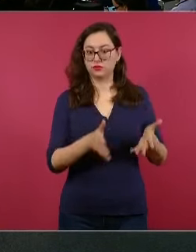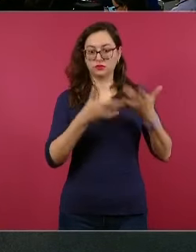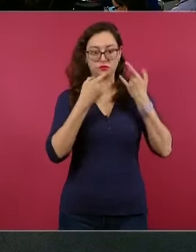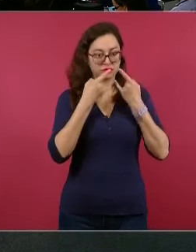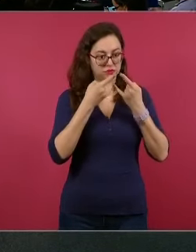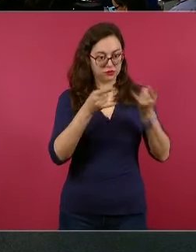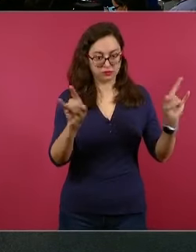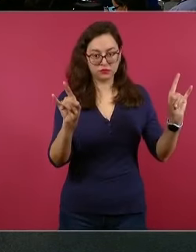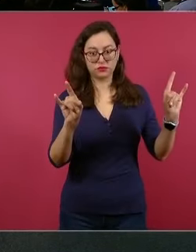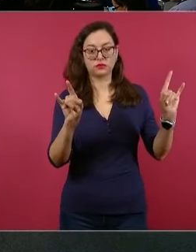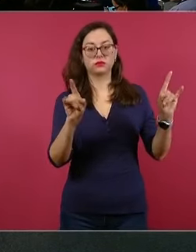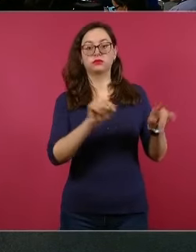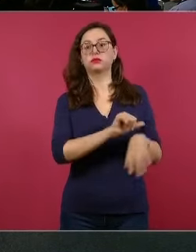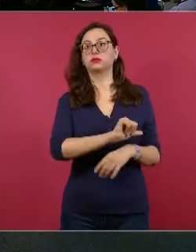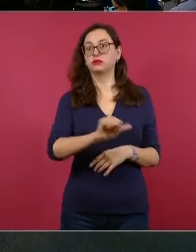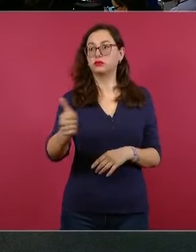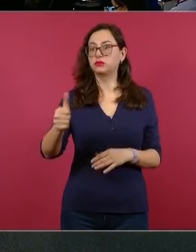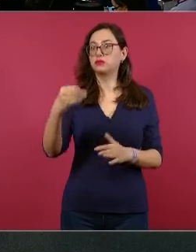otros